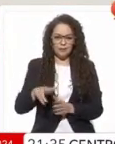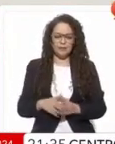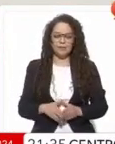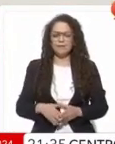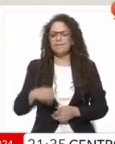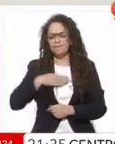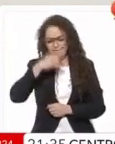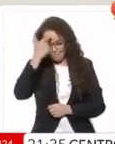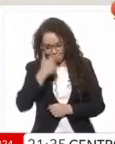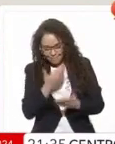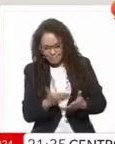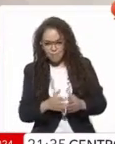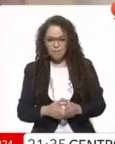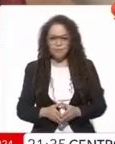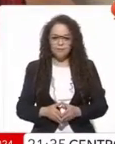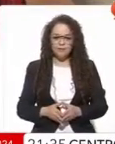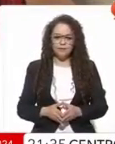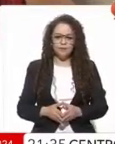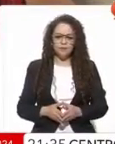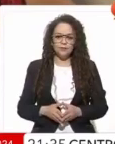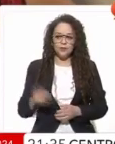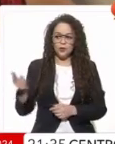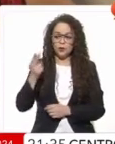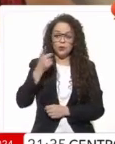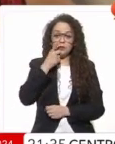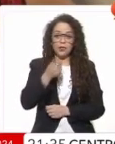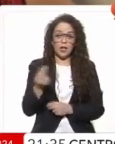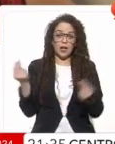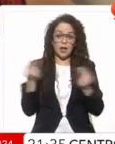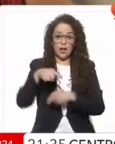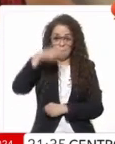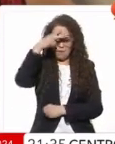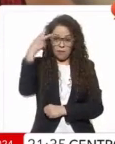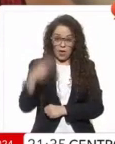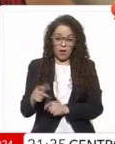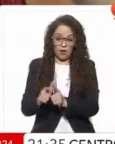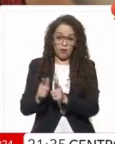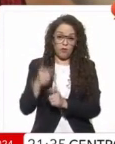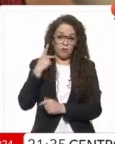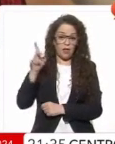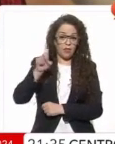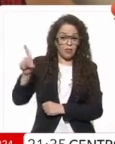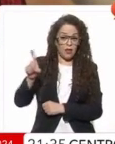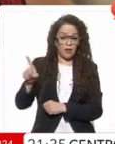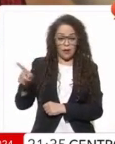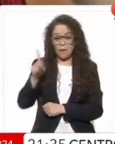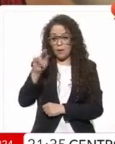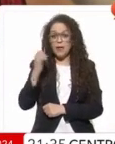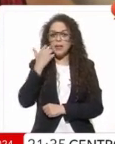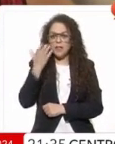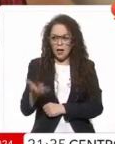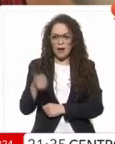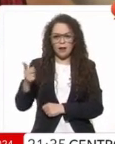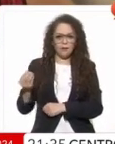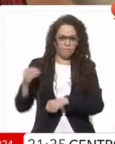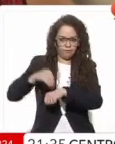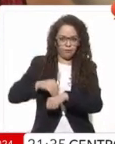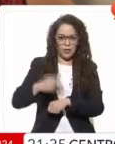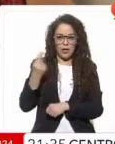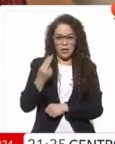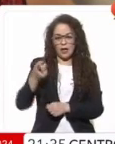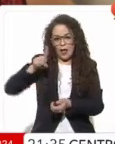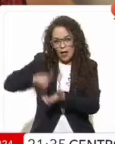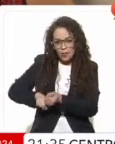ser esta oposición que usted menciona que requiere el país y que el PRI pretende ocupar ese espacio, se necesita poner orden en la